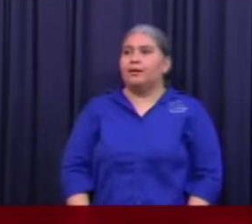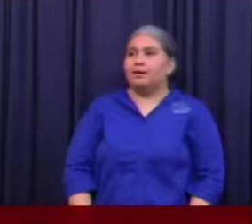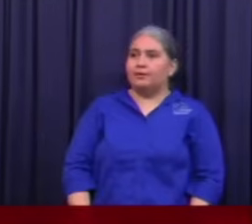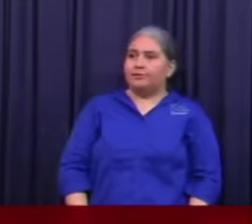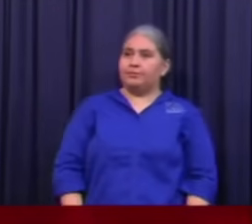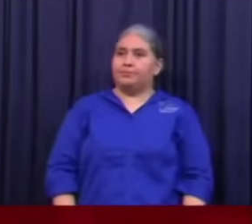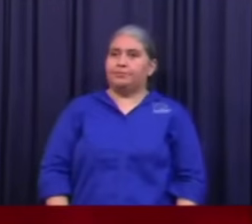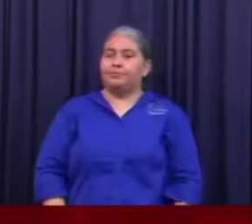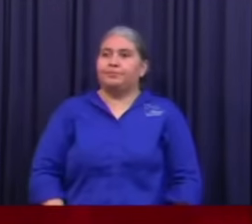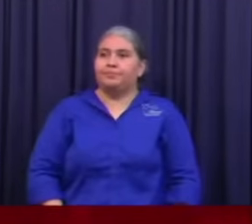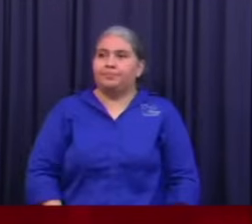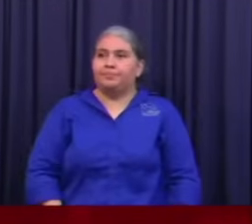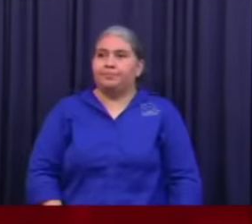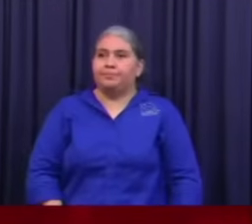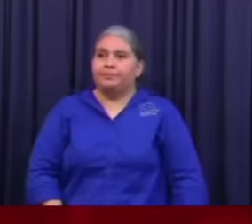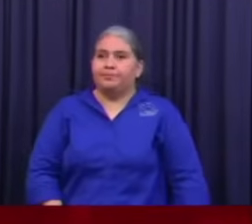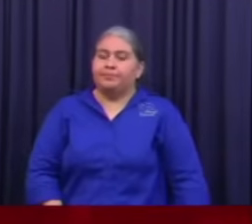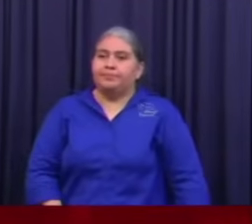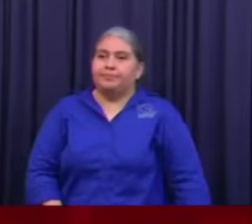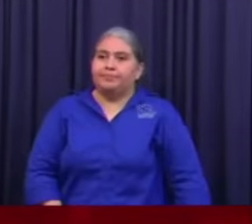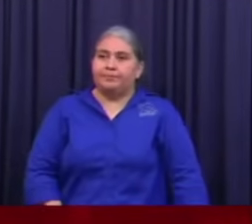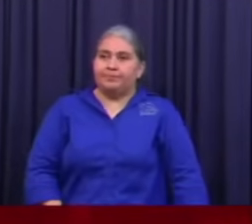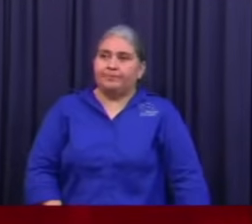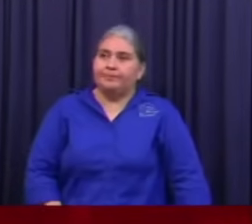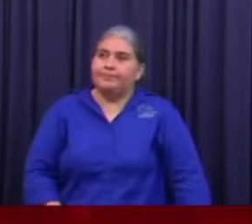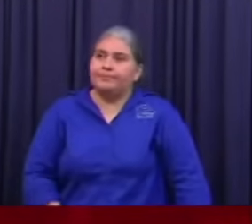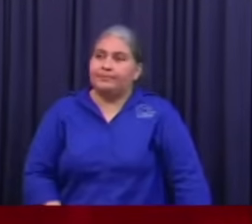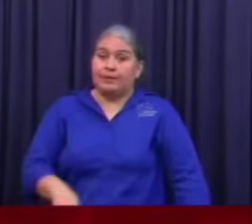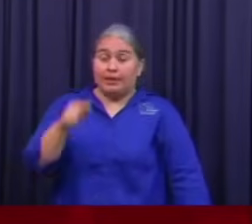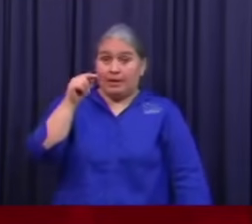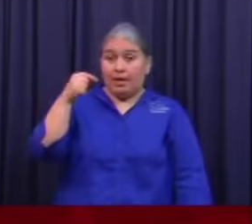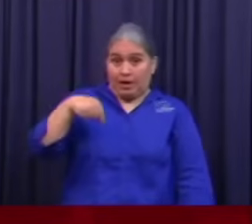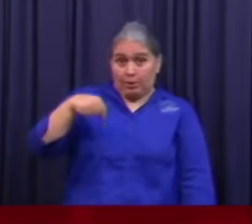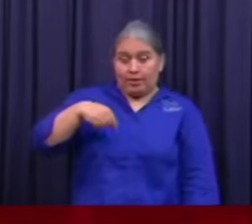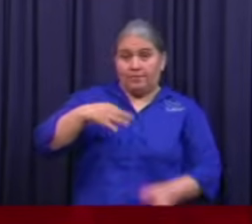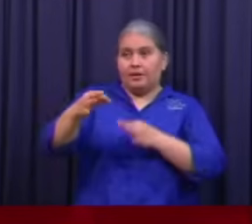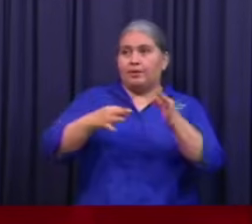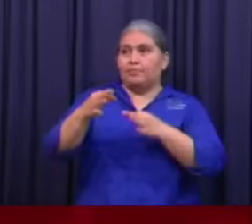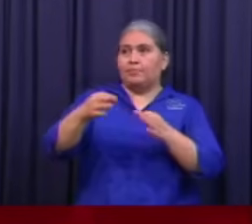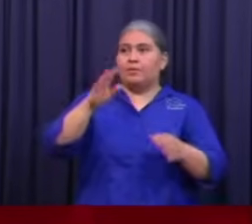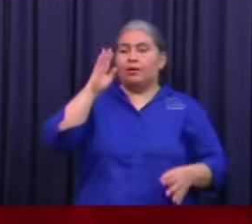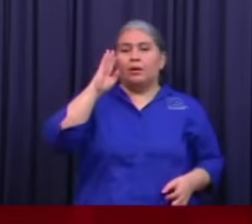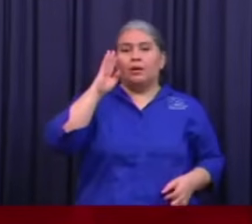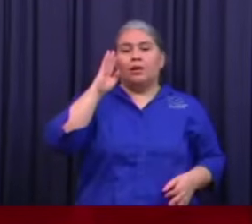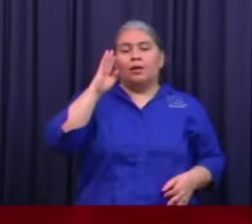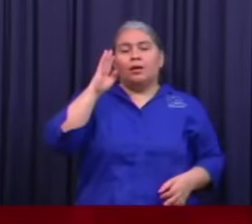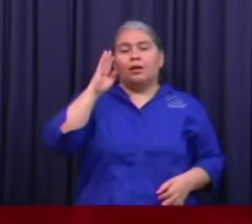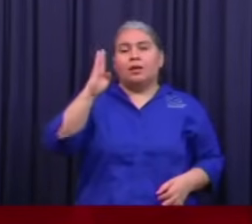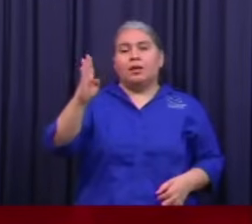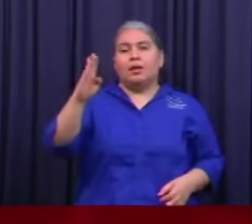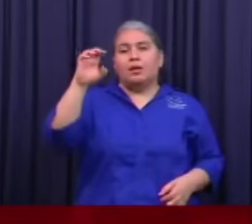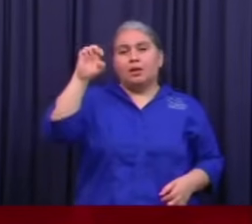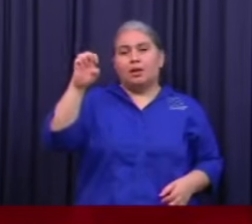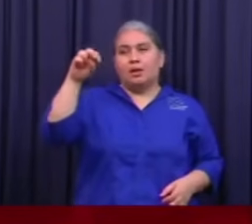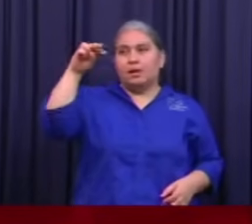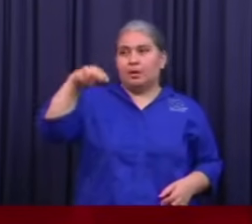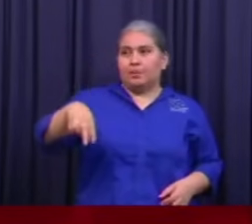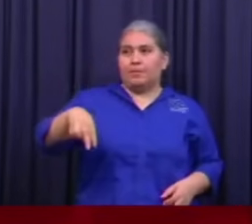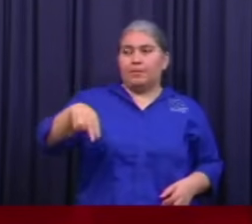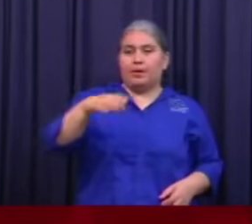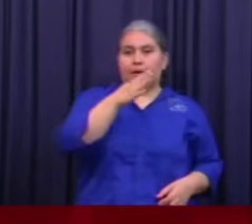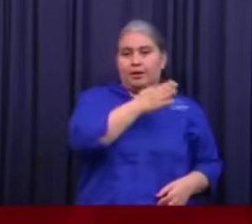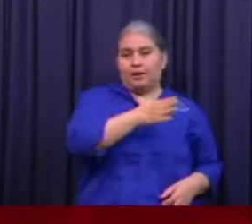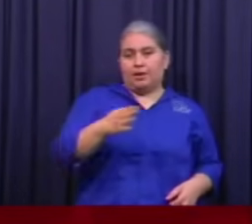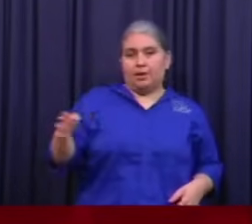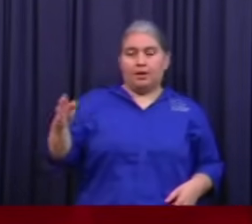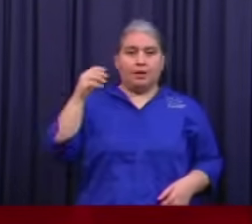modo que explique ni uno de esos el que me toca es bengue ver pero en algún momento de este día con